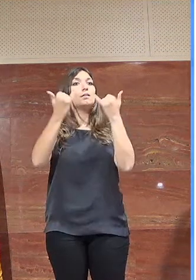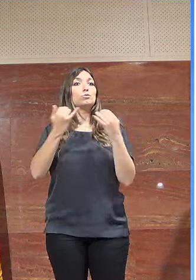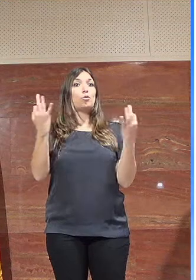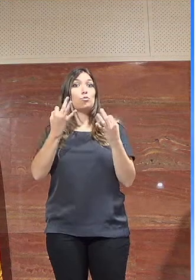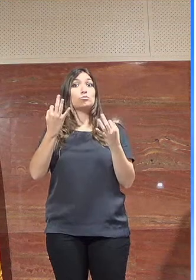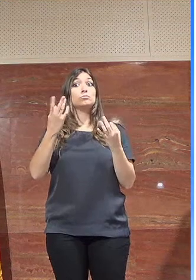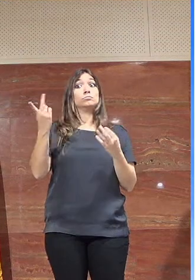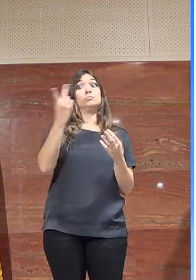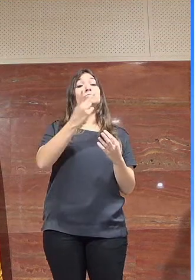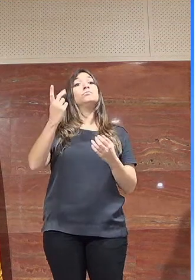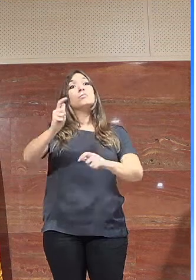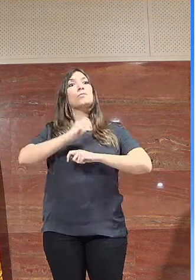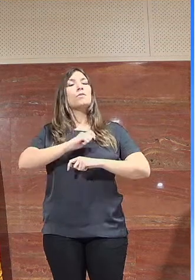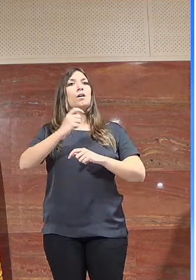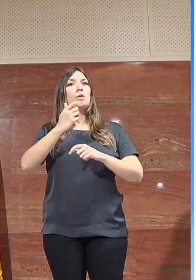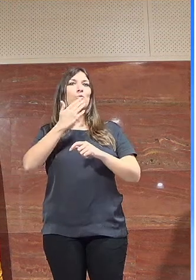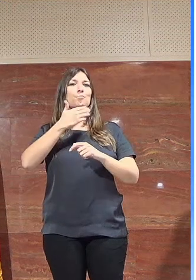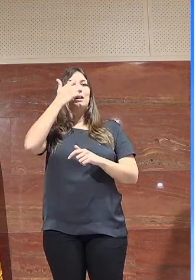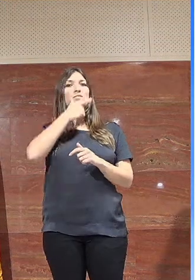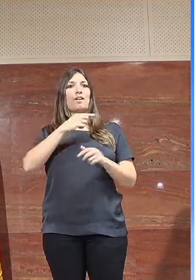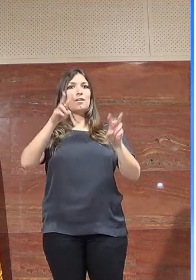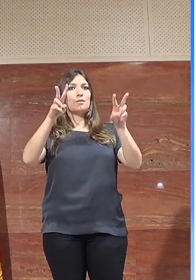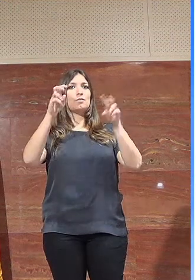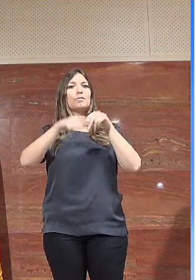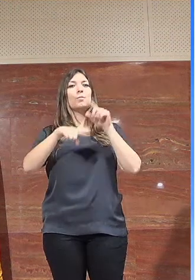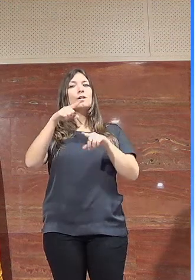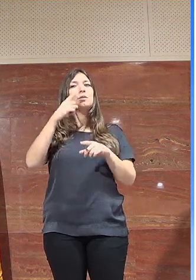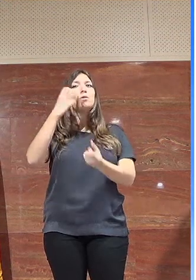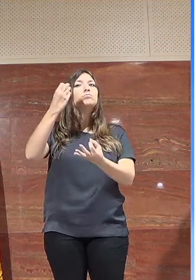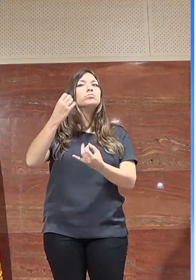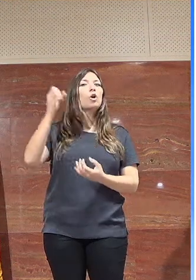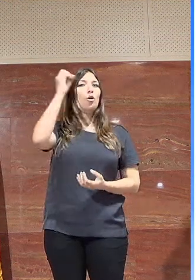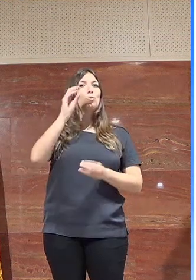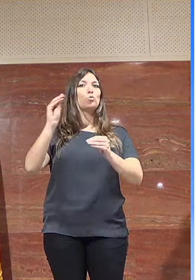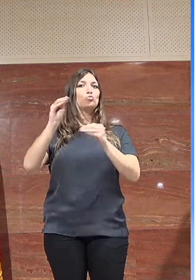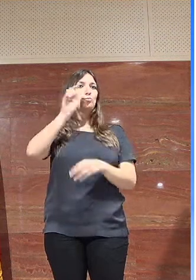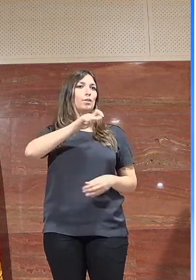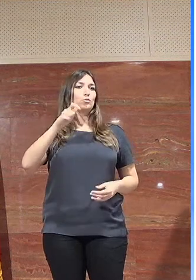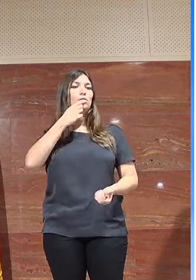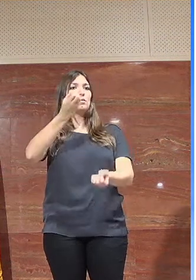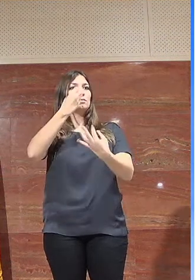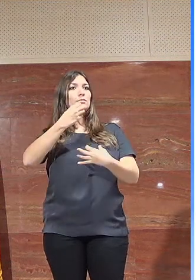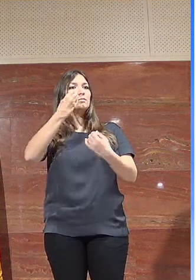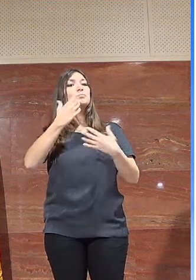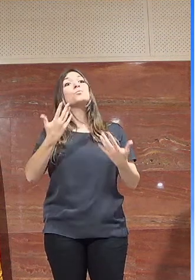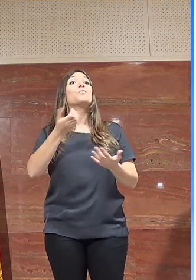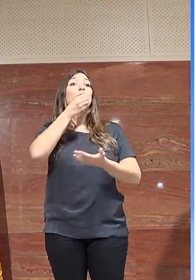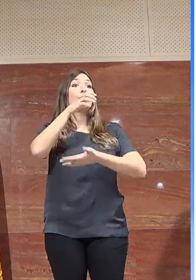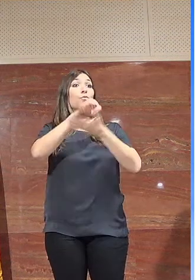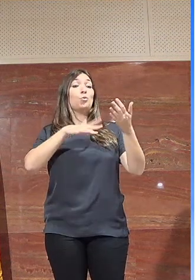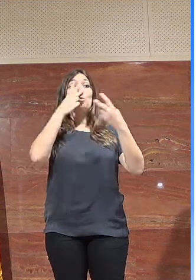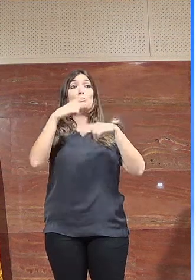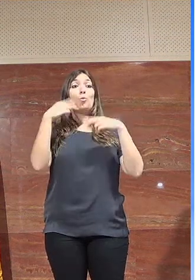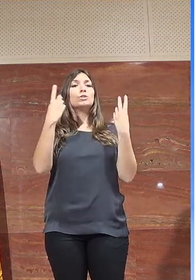que permiten acceder de una manera más fácil a lo que piensan las personas. Y en el informe que